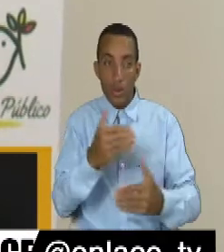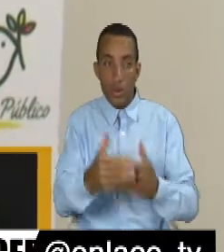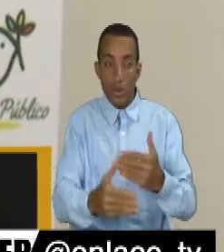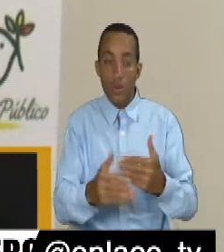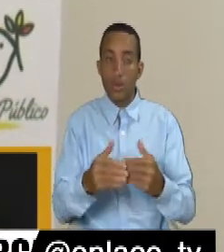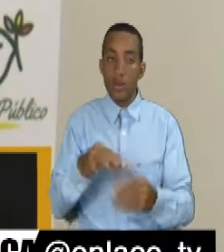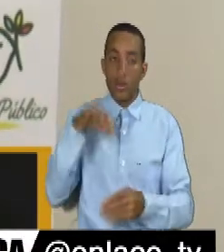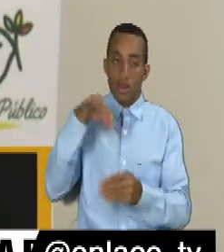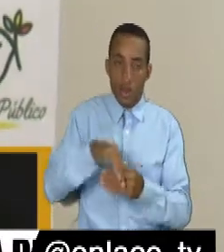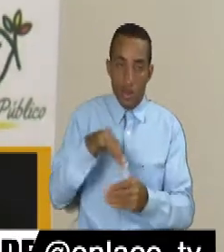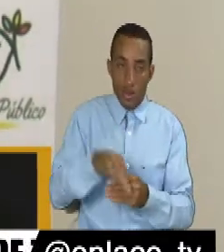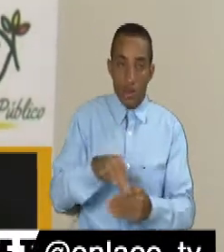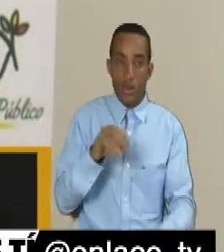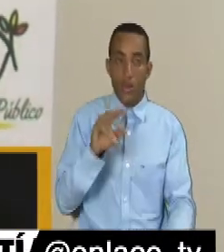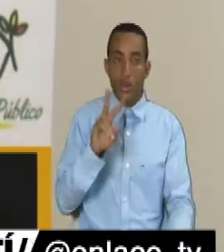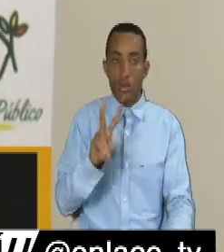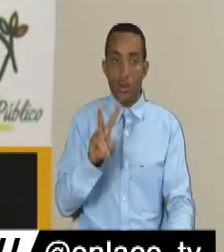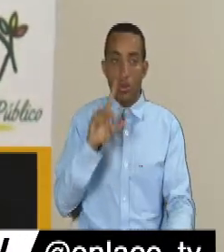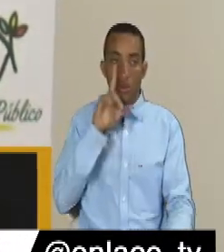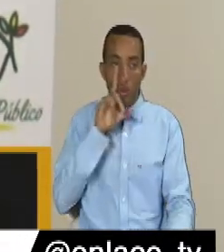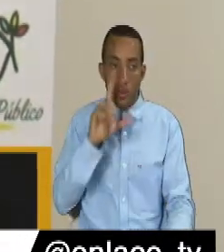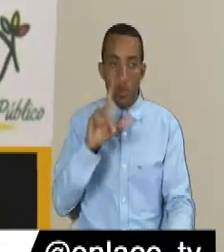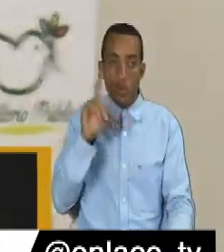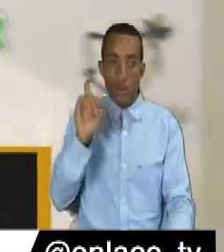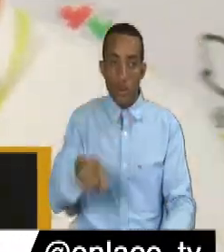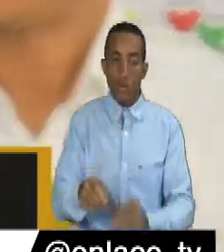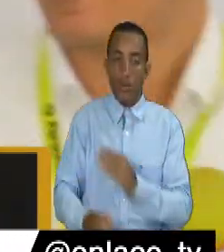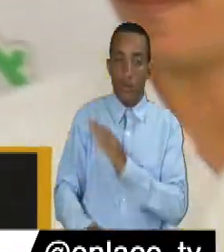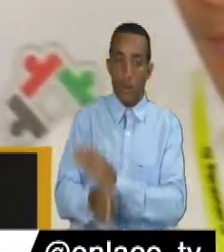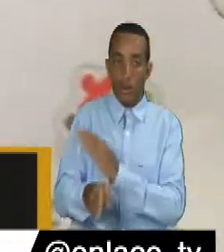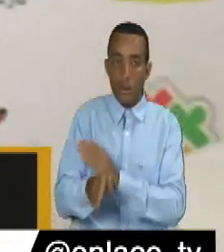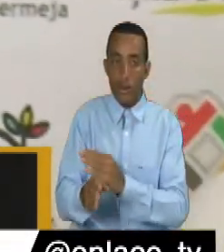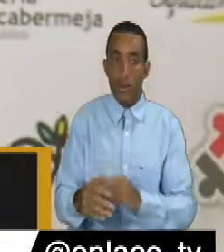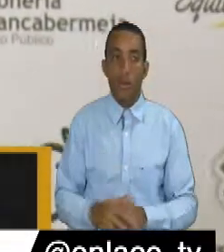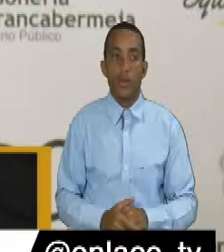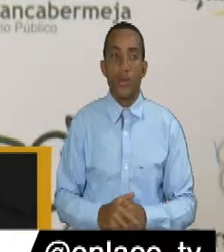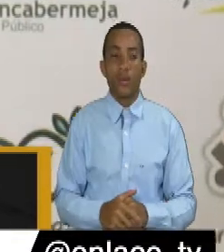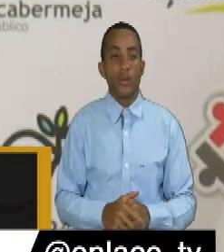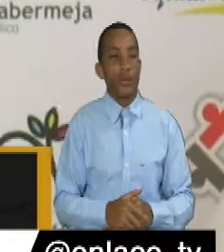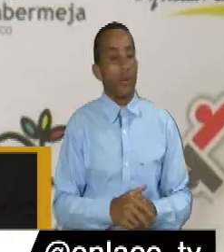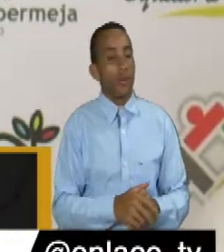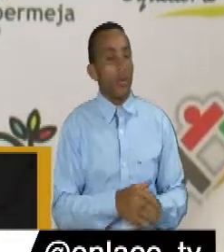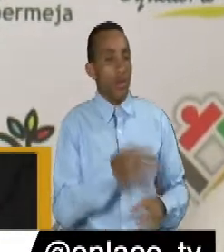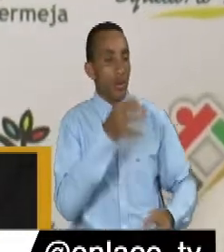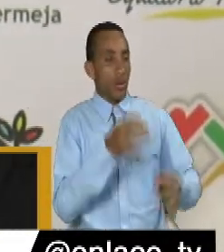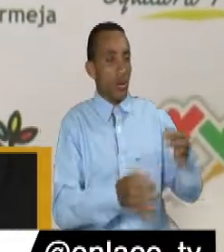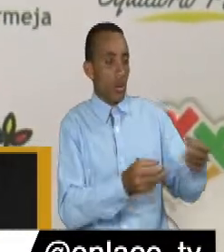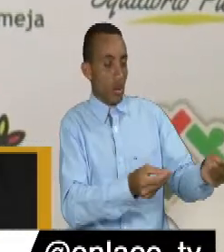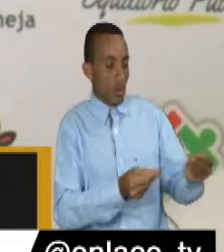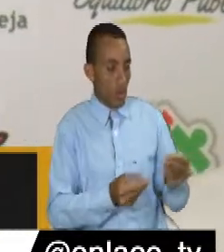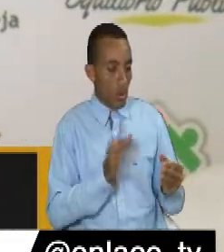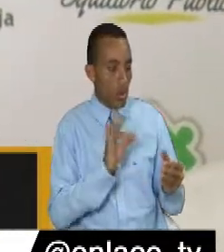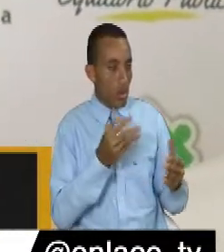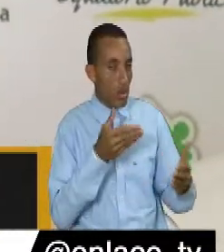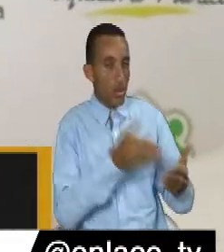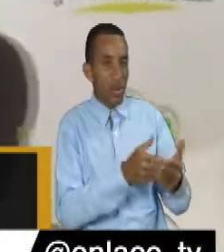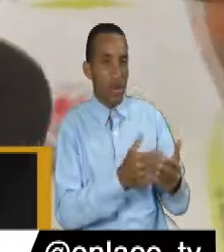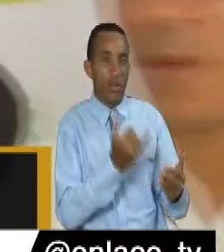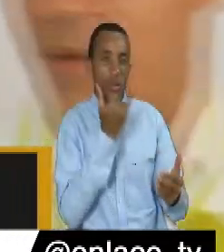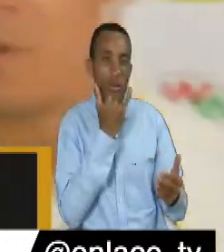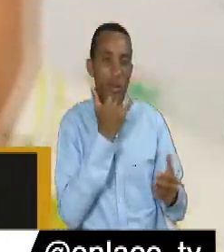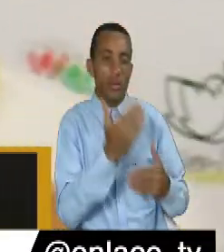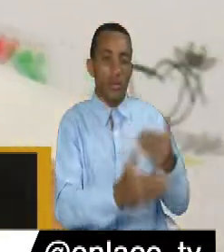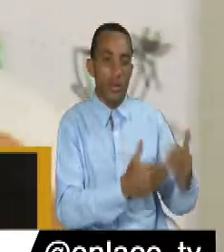elección del 2 de julio debería continuar. ¿En qué momento recibe ese juzgado esa tutela y qué plazos tiene para